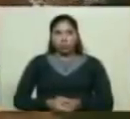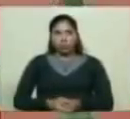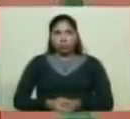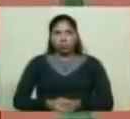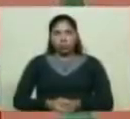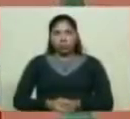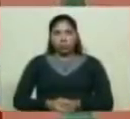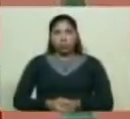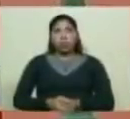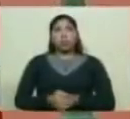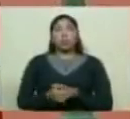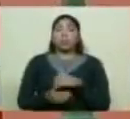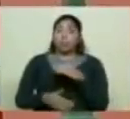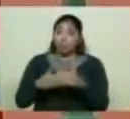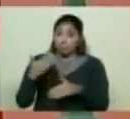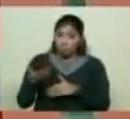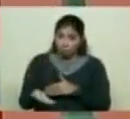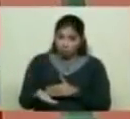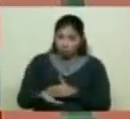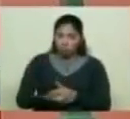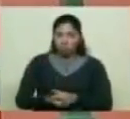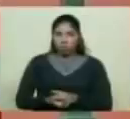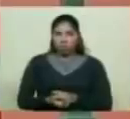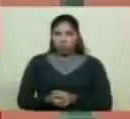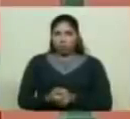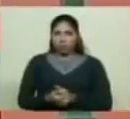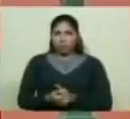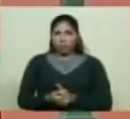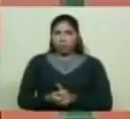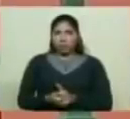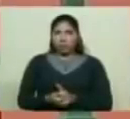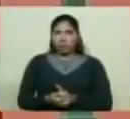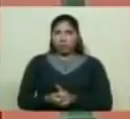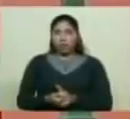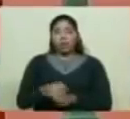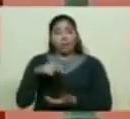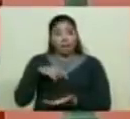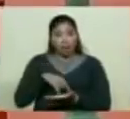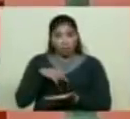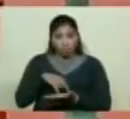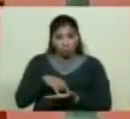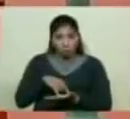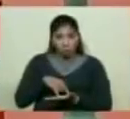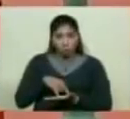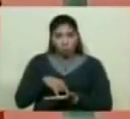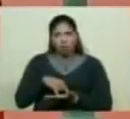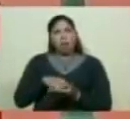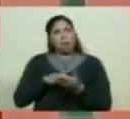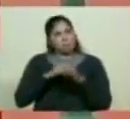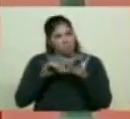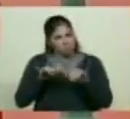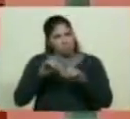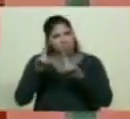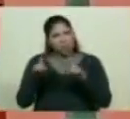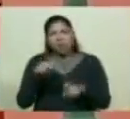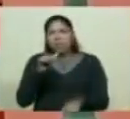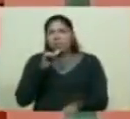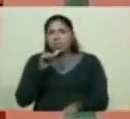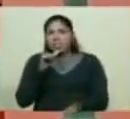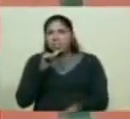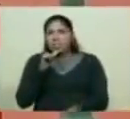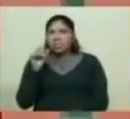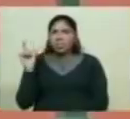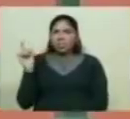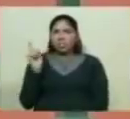y después si lo vemos más allá viene carabobo y la misma pregunta quién va a decidir